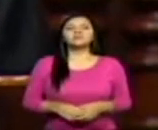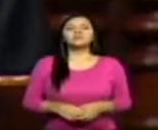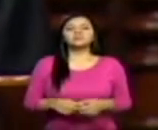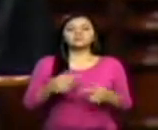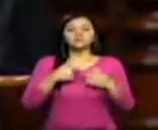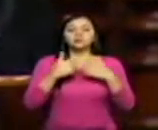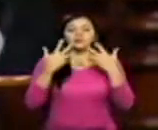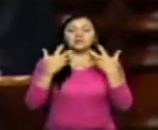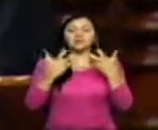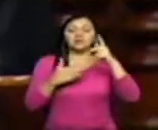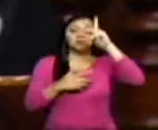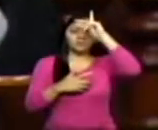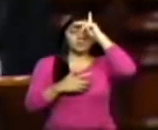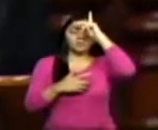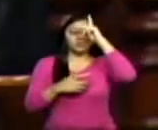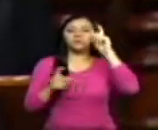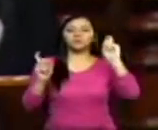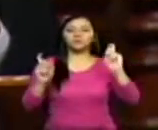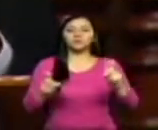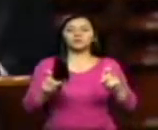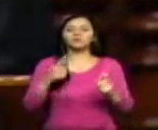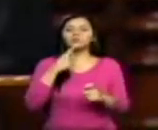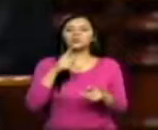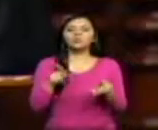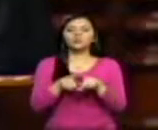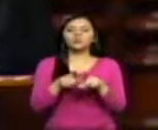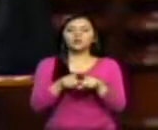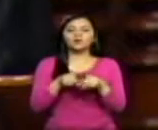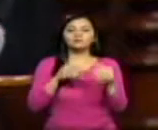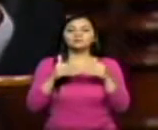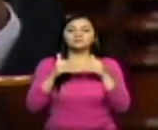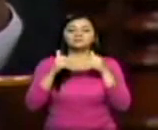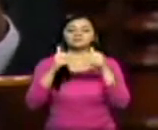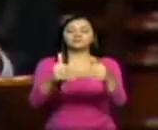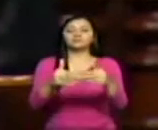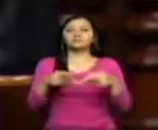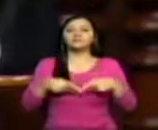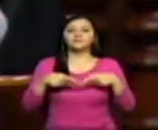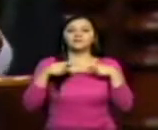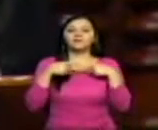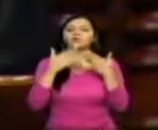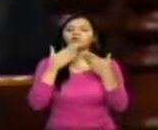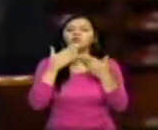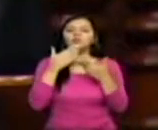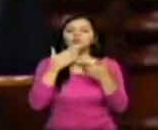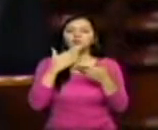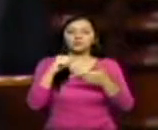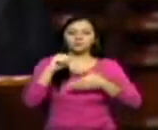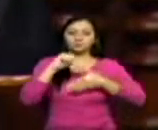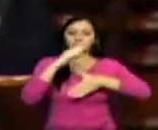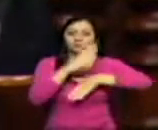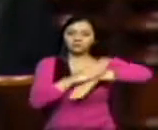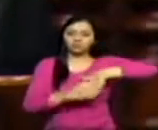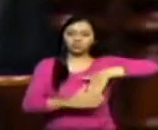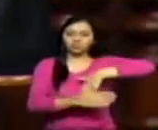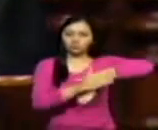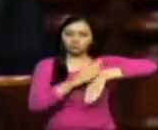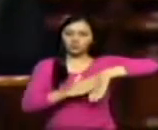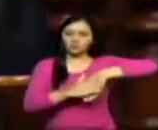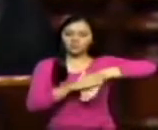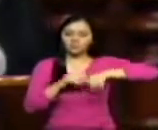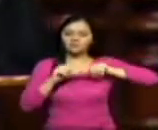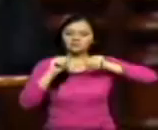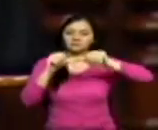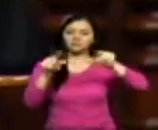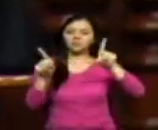Quiero que el Perú sea un faro de civilización en el Pacífico y Sudamérica al que